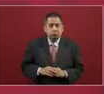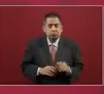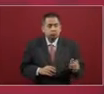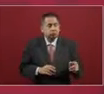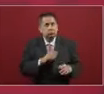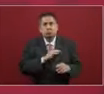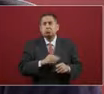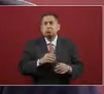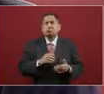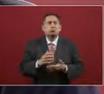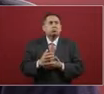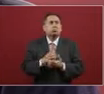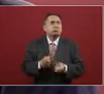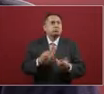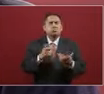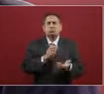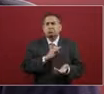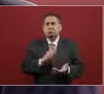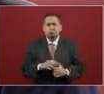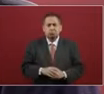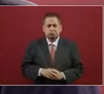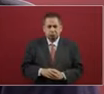alrededor de